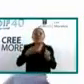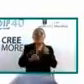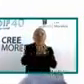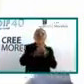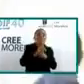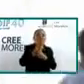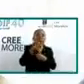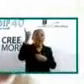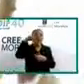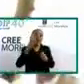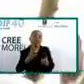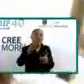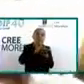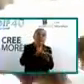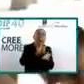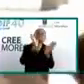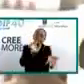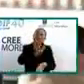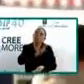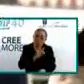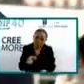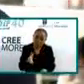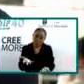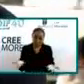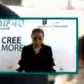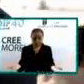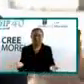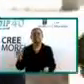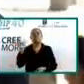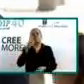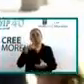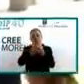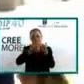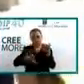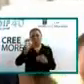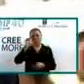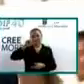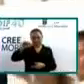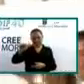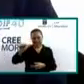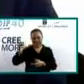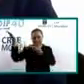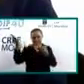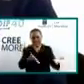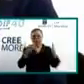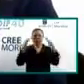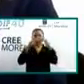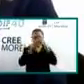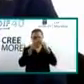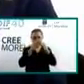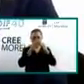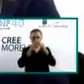especial. Cuando Elena llegó, señora Rivera, a los albergues, los tenían a los